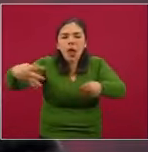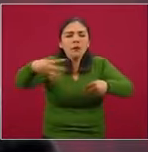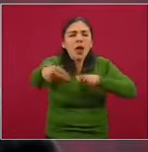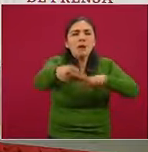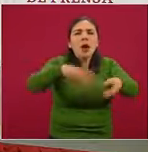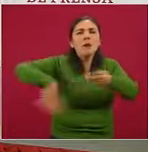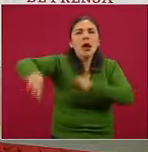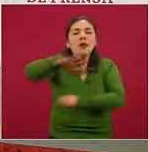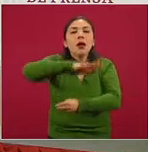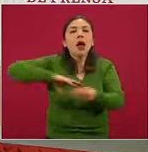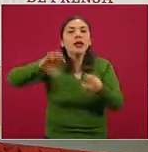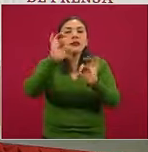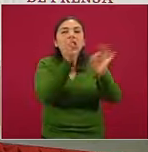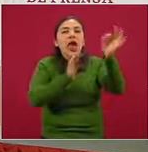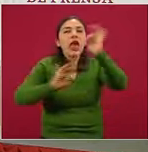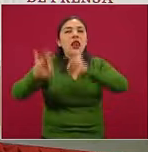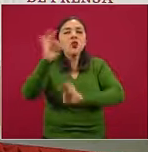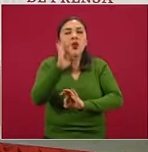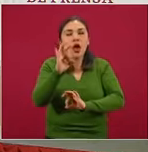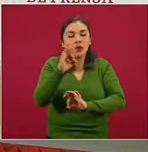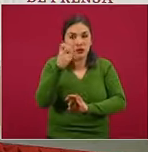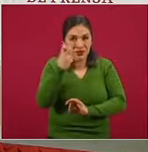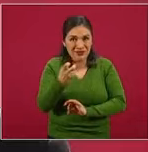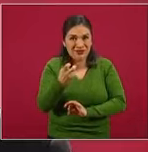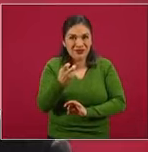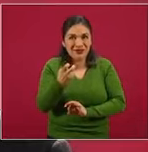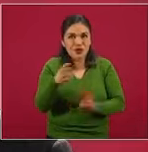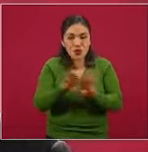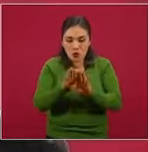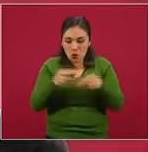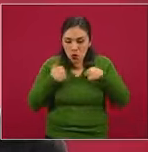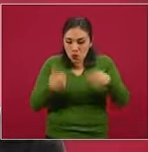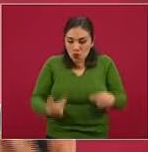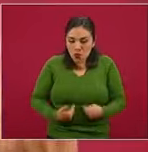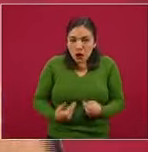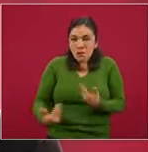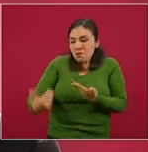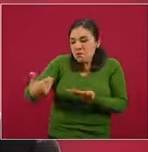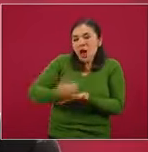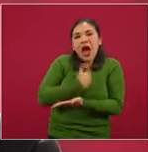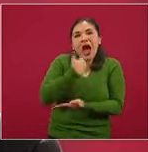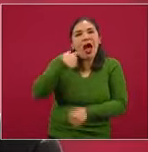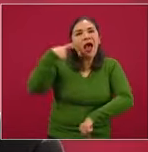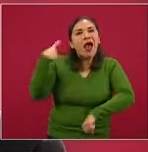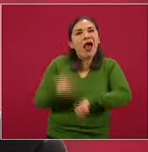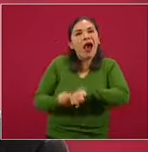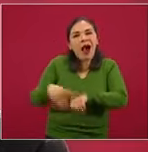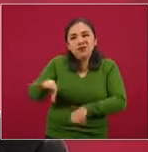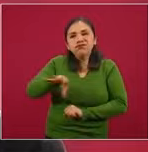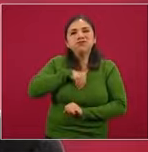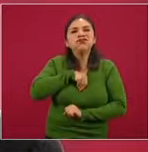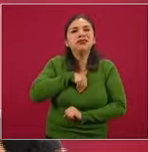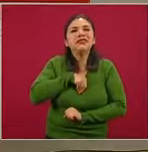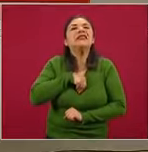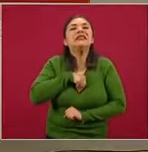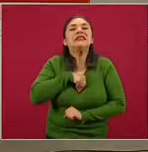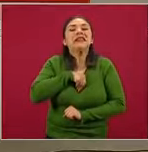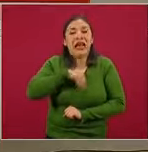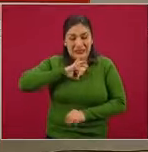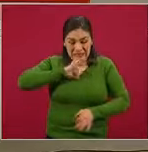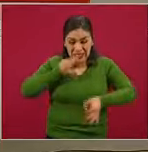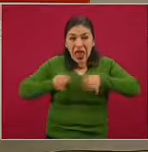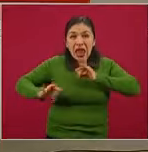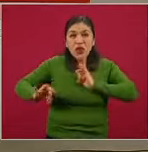las células de la especie invadida, en este caso los seres humanos, que son invadidos por el virus SARS-CoV-2. Las